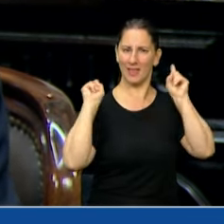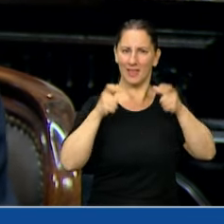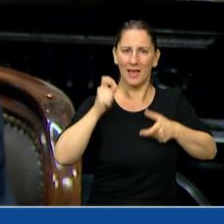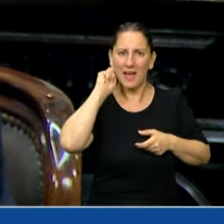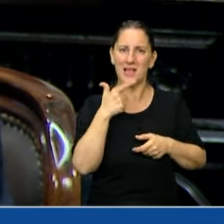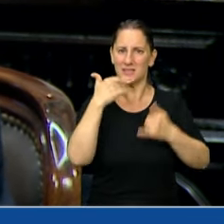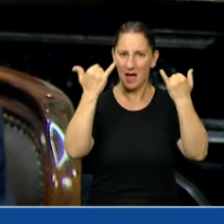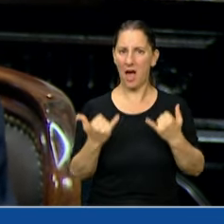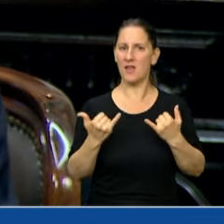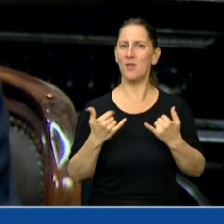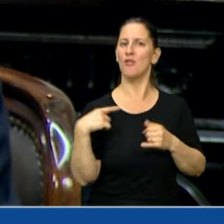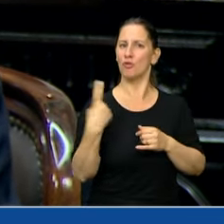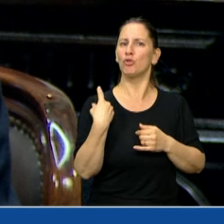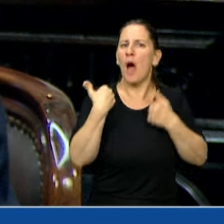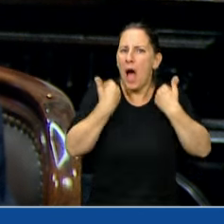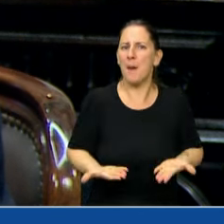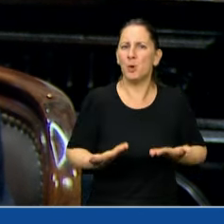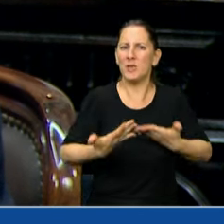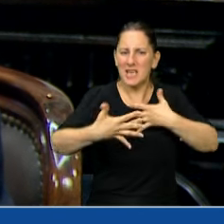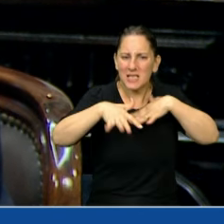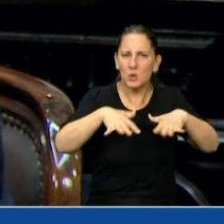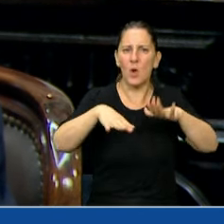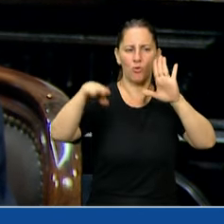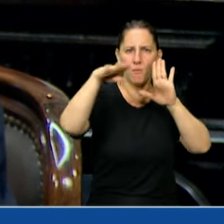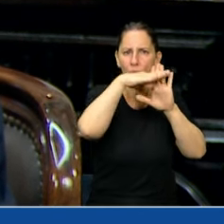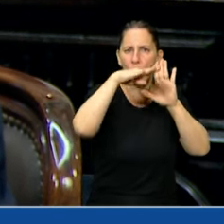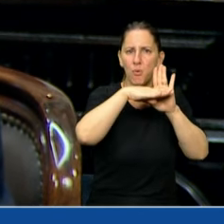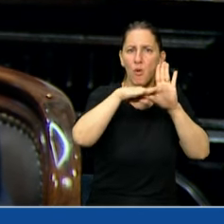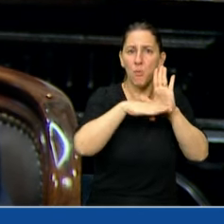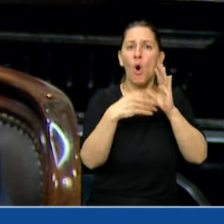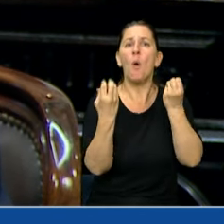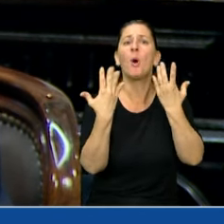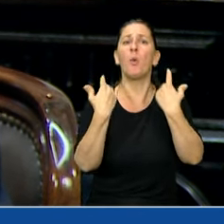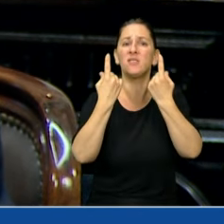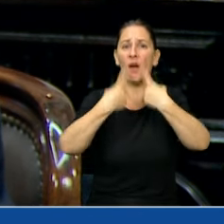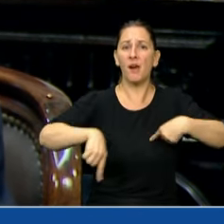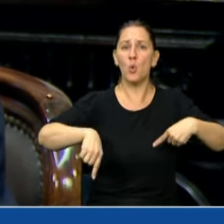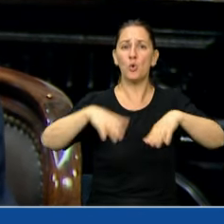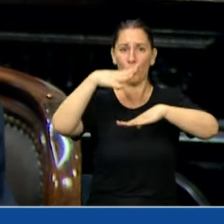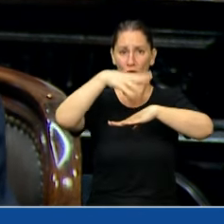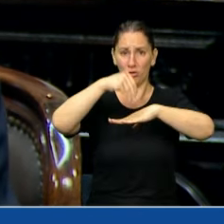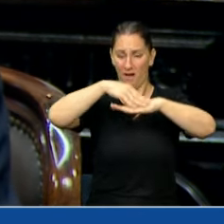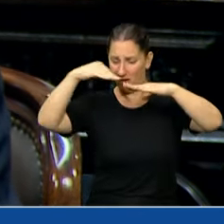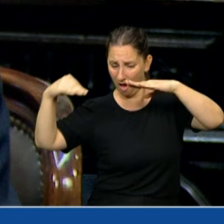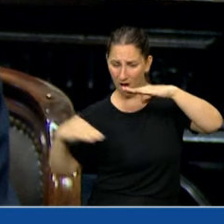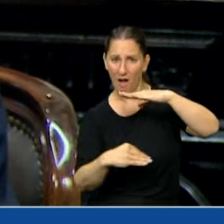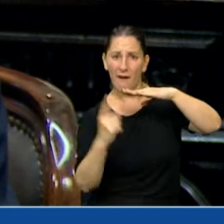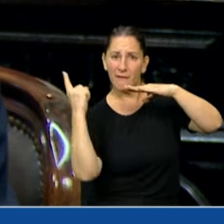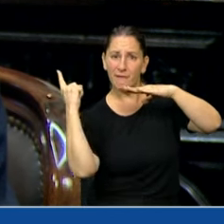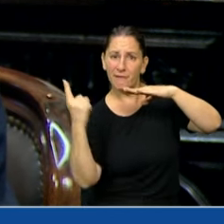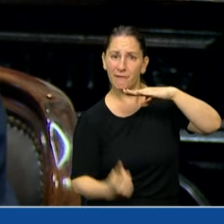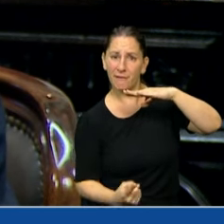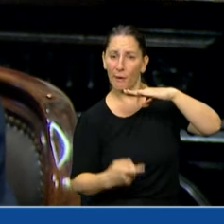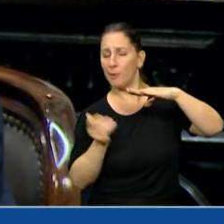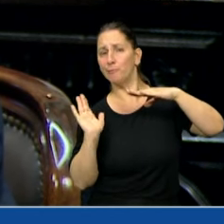aprovechar esta ventana porque si no la aprovechamos y no generamos las condiciones puede ser que este recurso quede debajo de la tierra sin que pueda ser este proceso